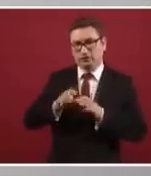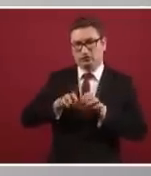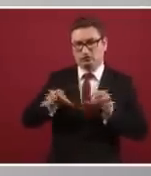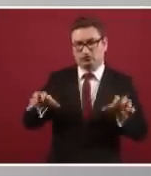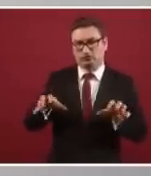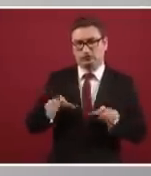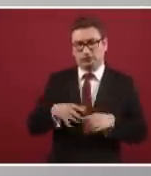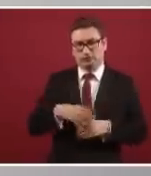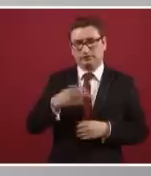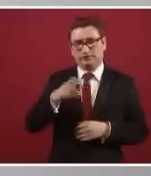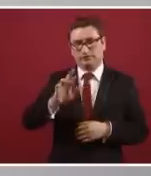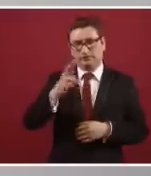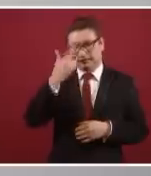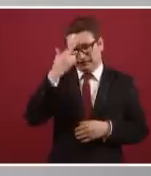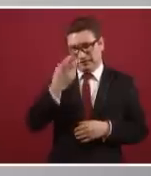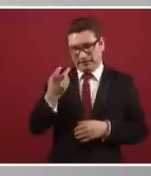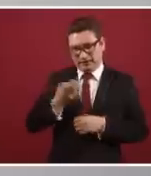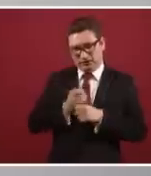Un trabajo